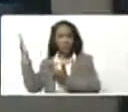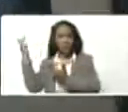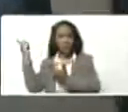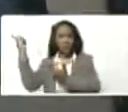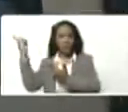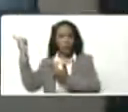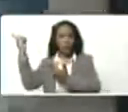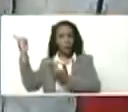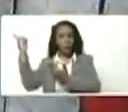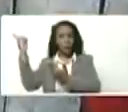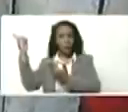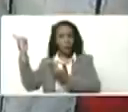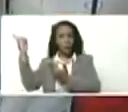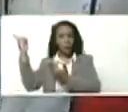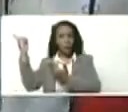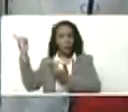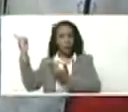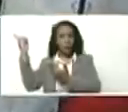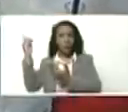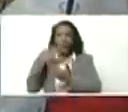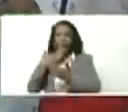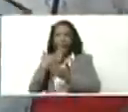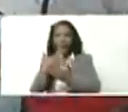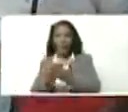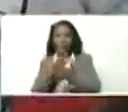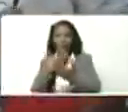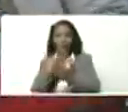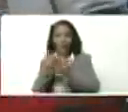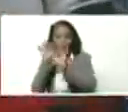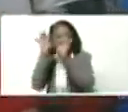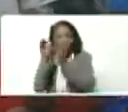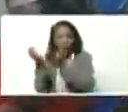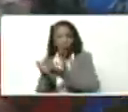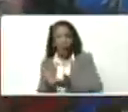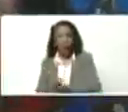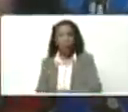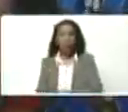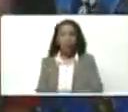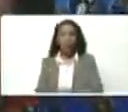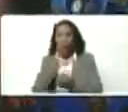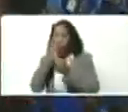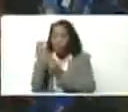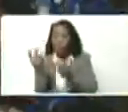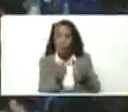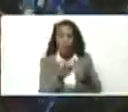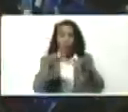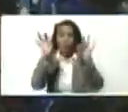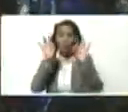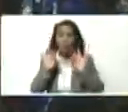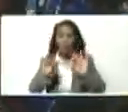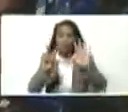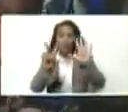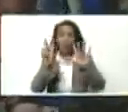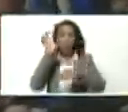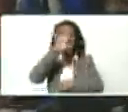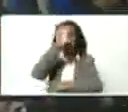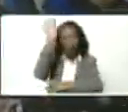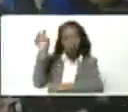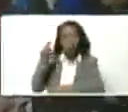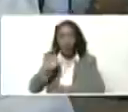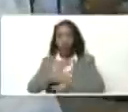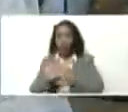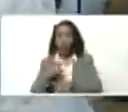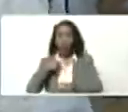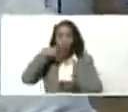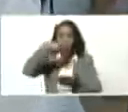Asia-Pacífico. Bueno, les agradezco, de verdad. Uno de los países invitados especiales, son 7 países, como ya les mencioné.